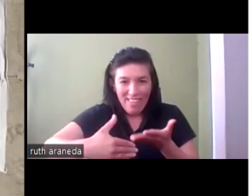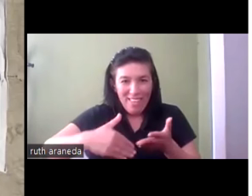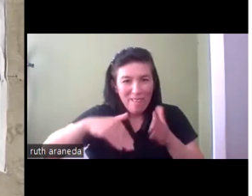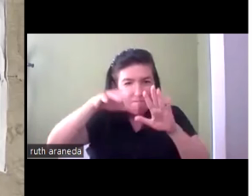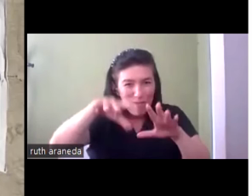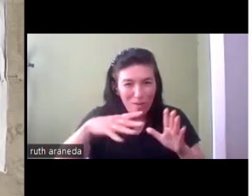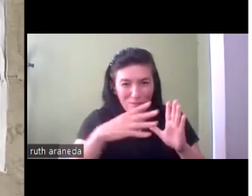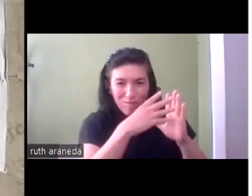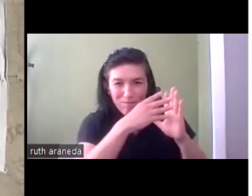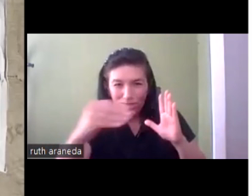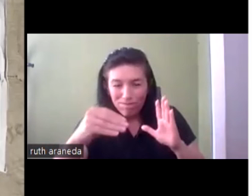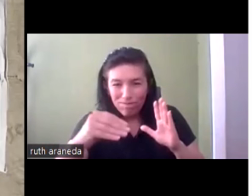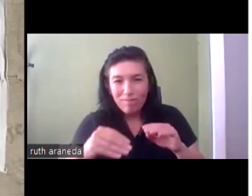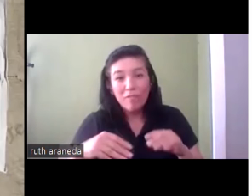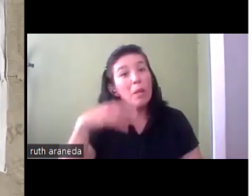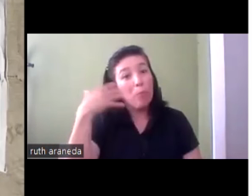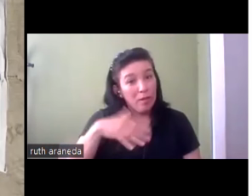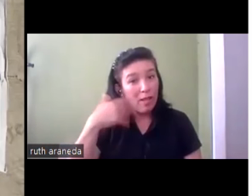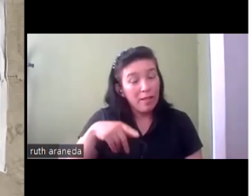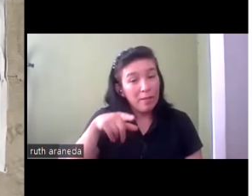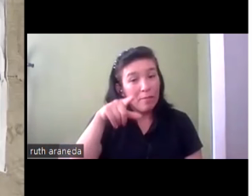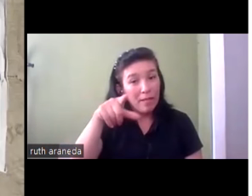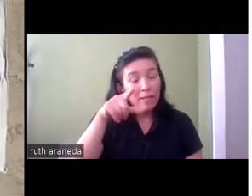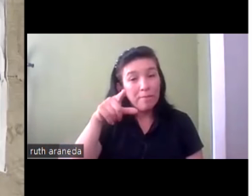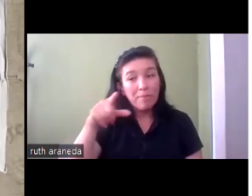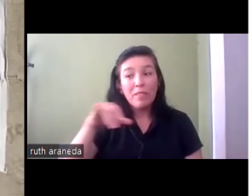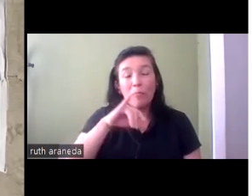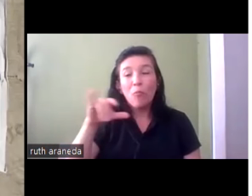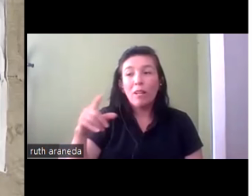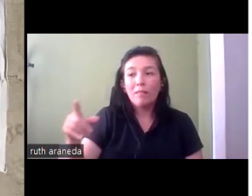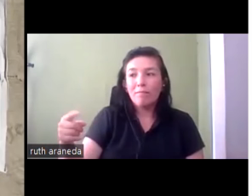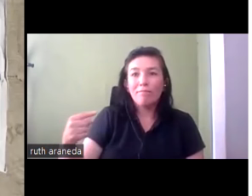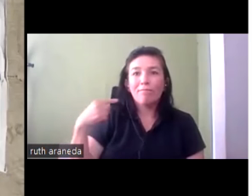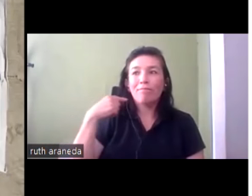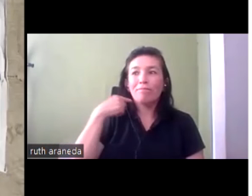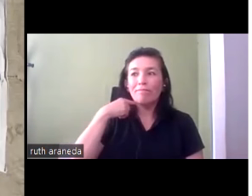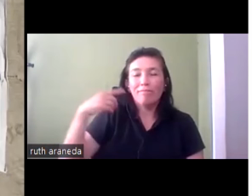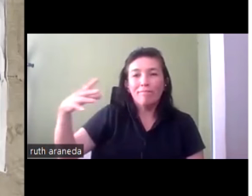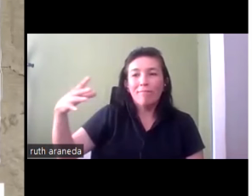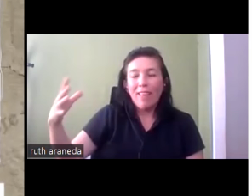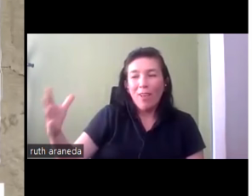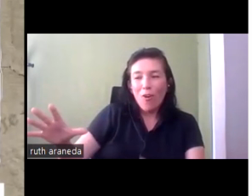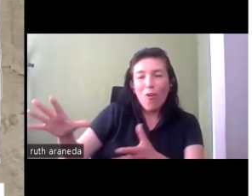termina siendo súper relevante, digamos, para esta influencia incaica en la zona. Dale, Enrique.